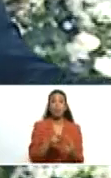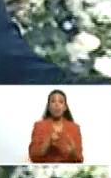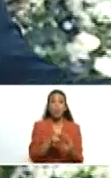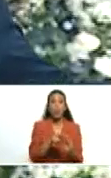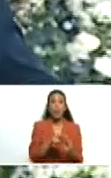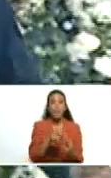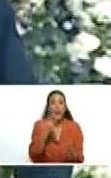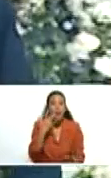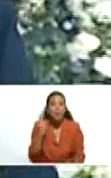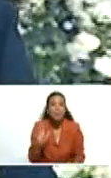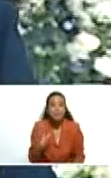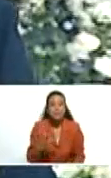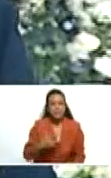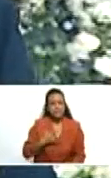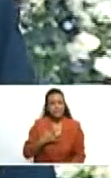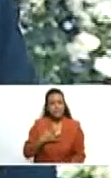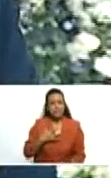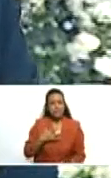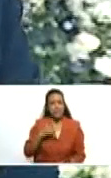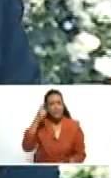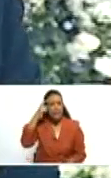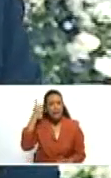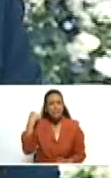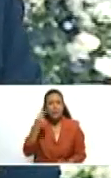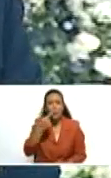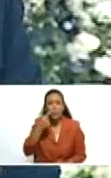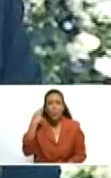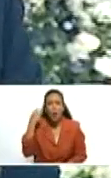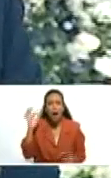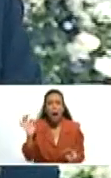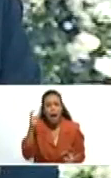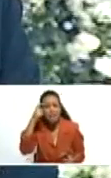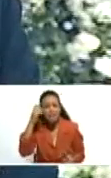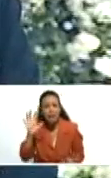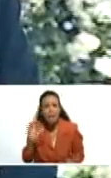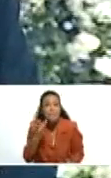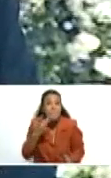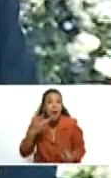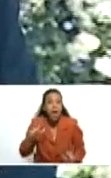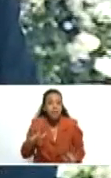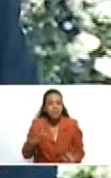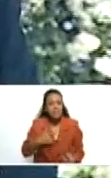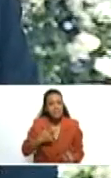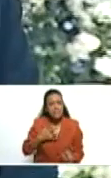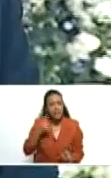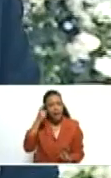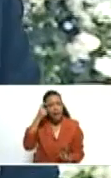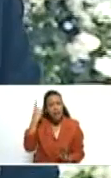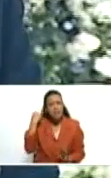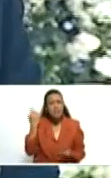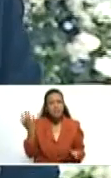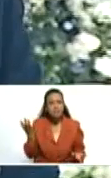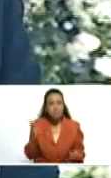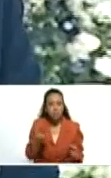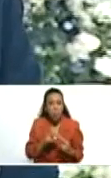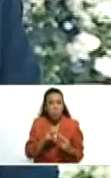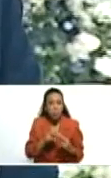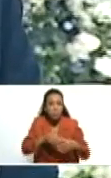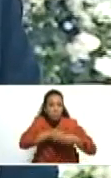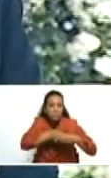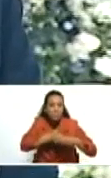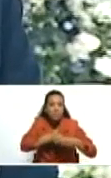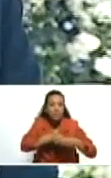parece que fue ayer, como dice la canción, parece que fue ayer,